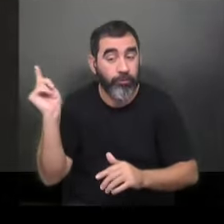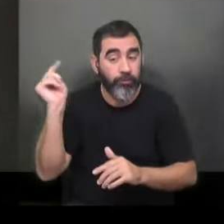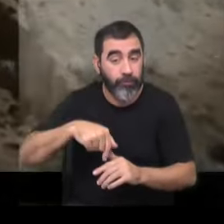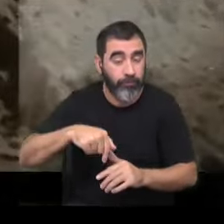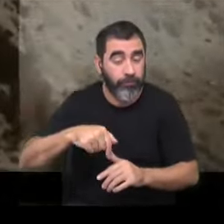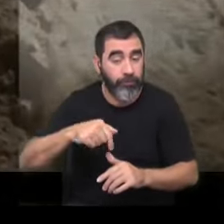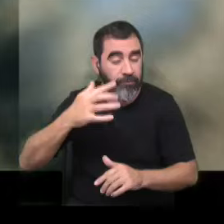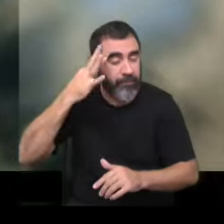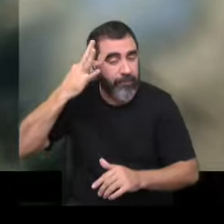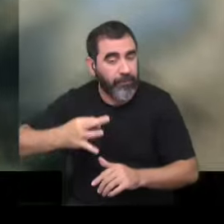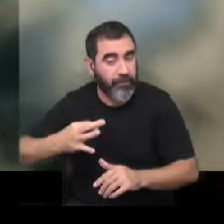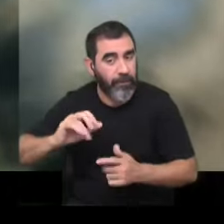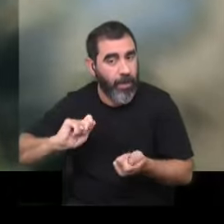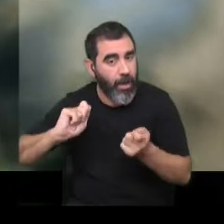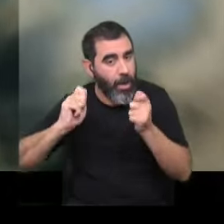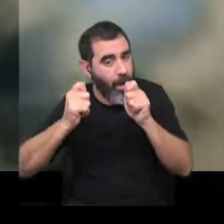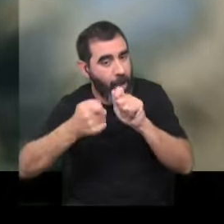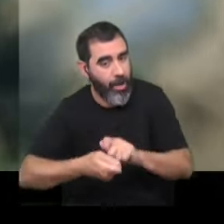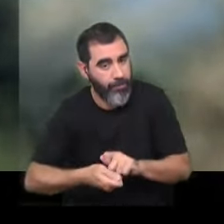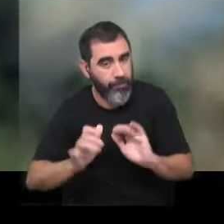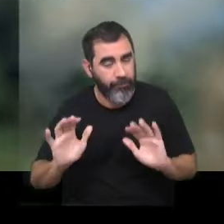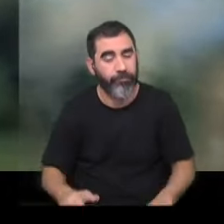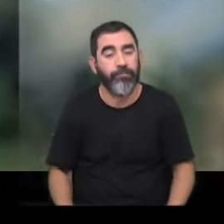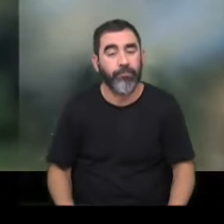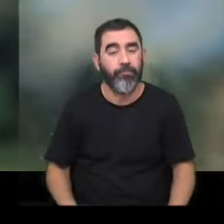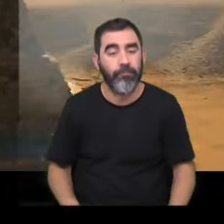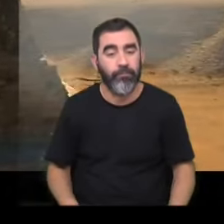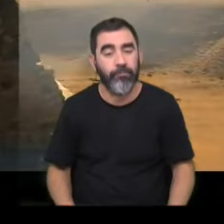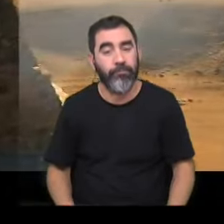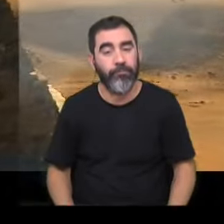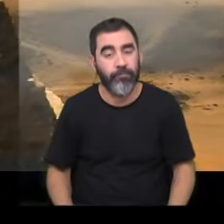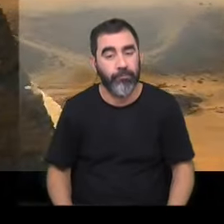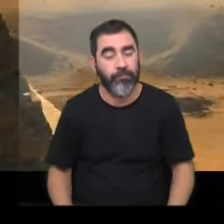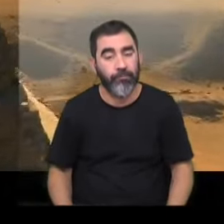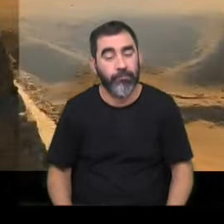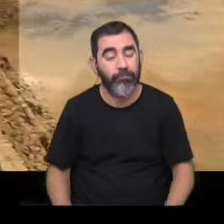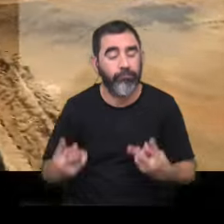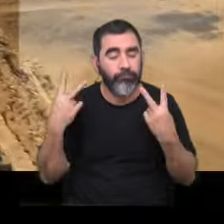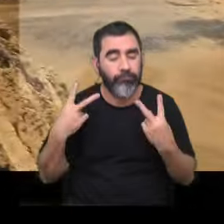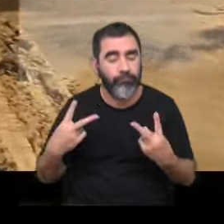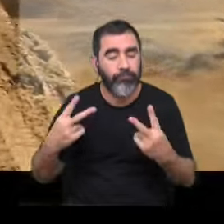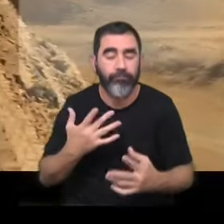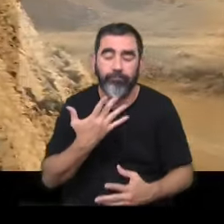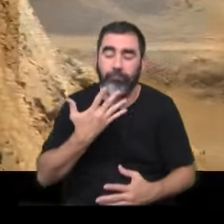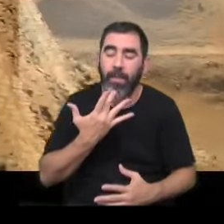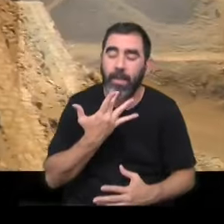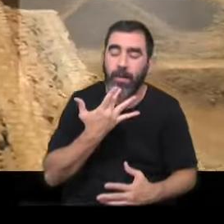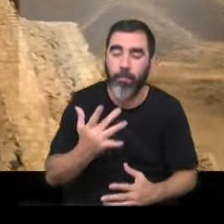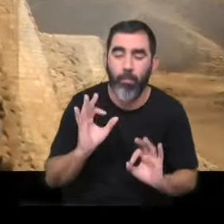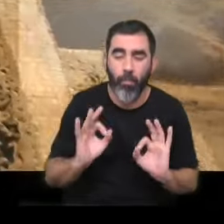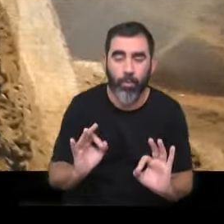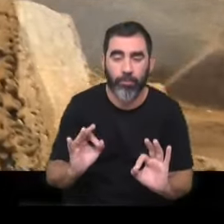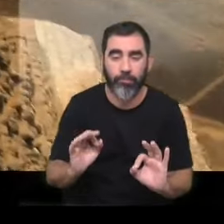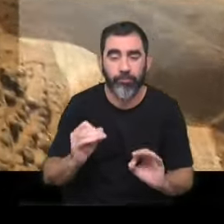las creencias, bueno, cambiaría por completo. Se embarca entonces en una expedición fascinante que puede ampliar